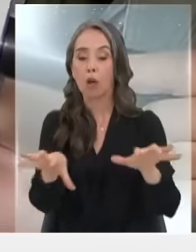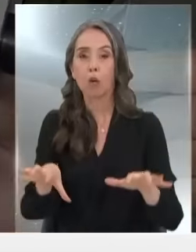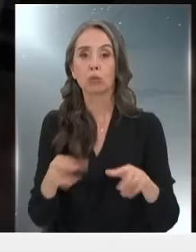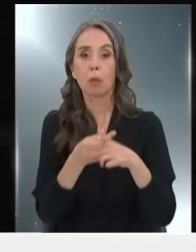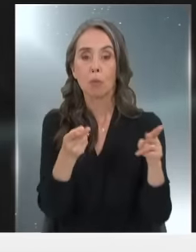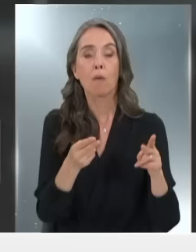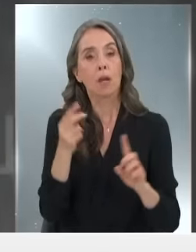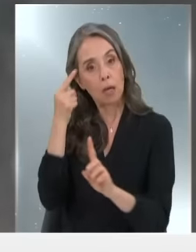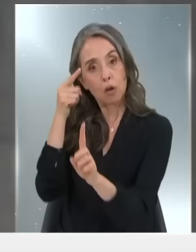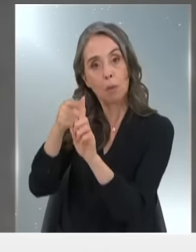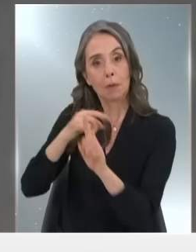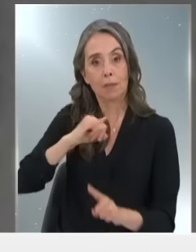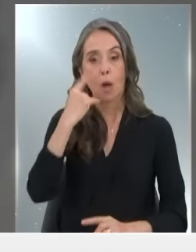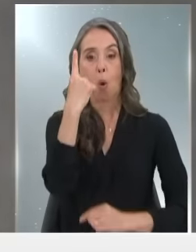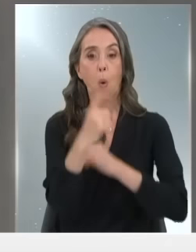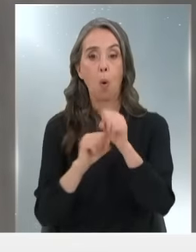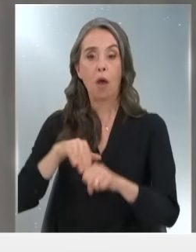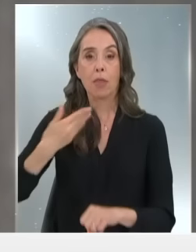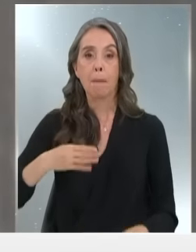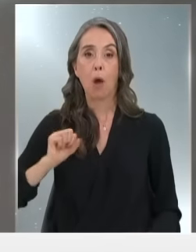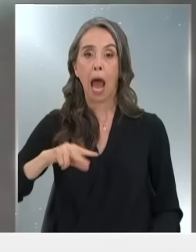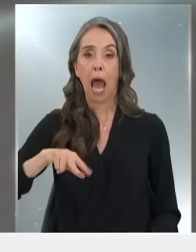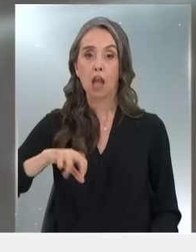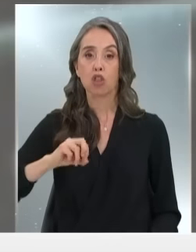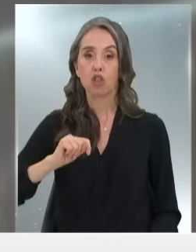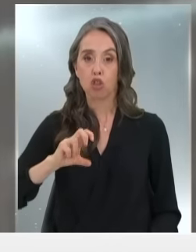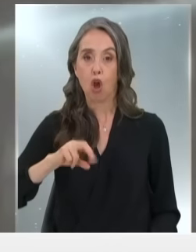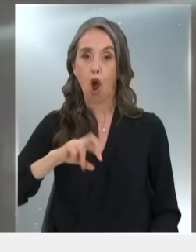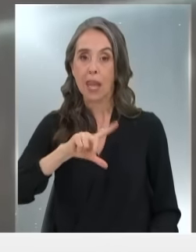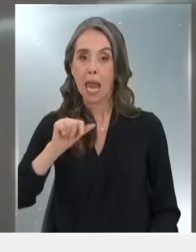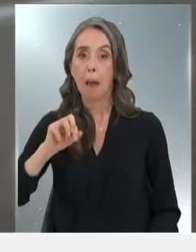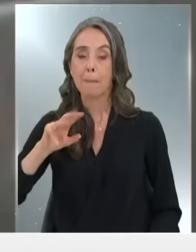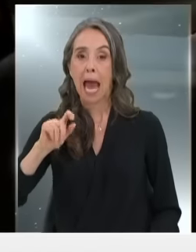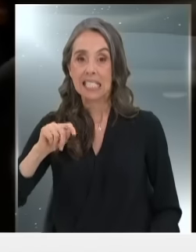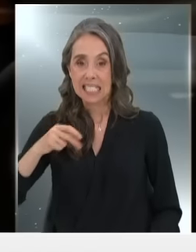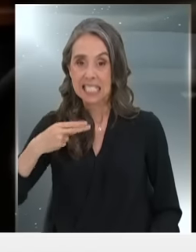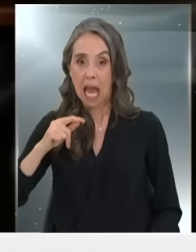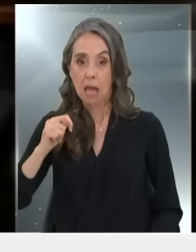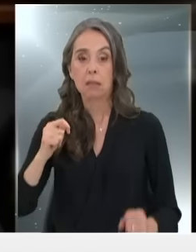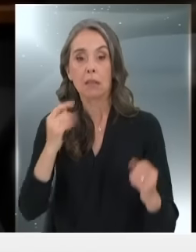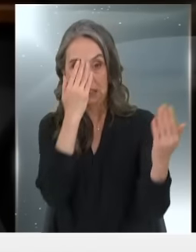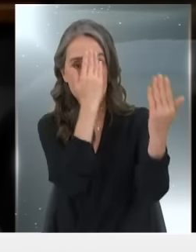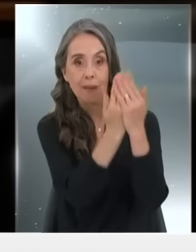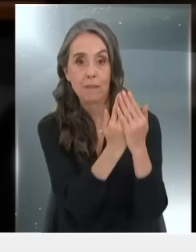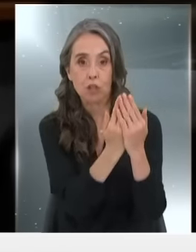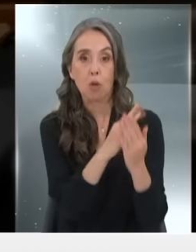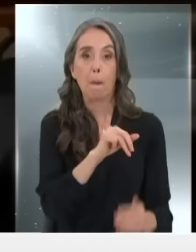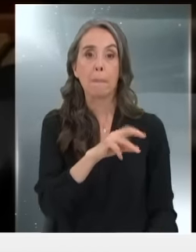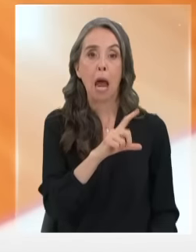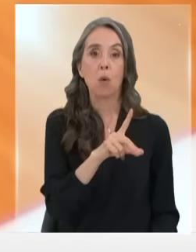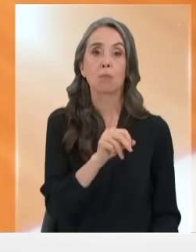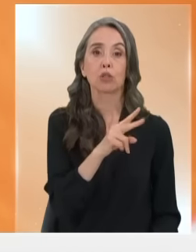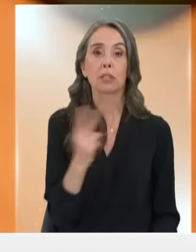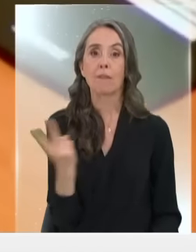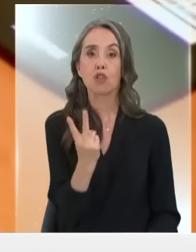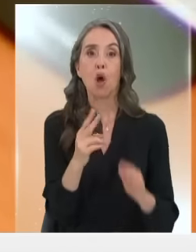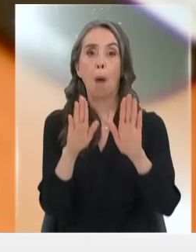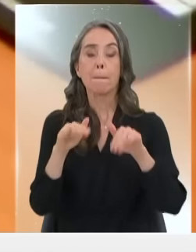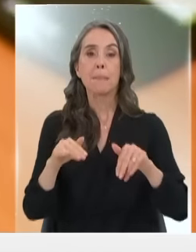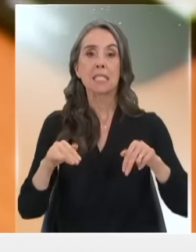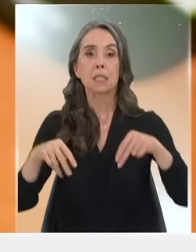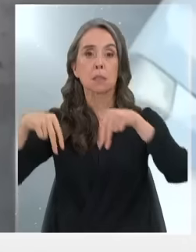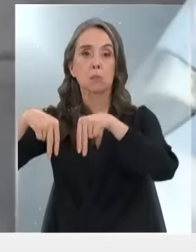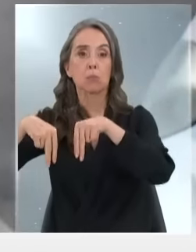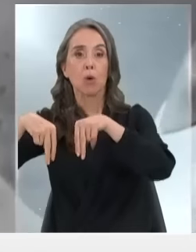seguir en esa senda. Un año más tarde, Antonella Marchand se volvería a enfrentar con Manuel Monsalve, pero esta vez ambos en el mismo lado